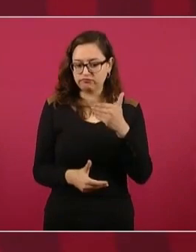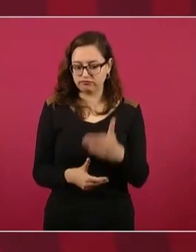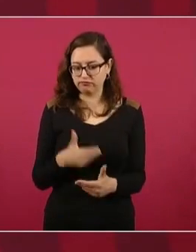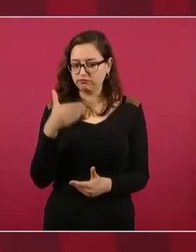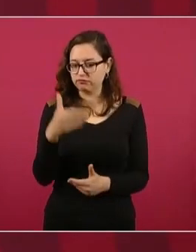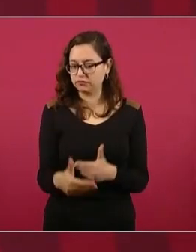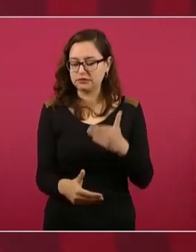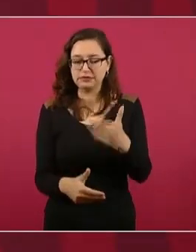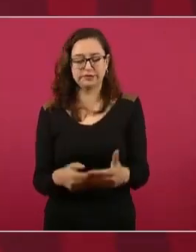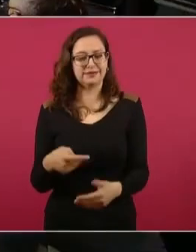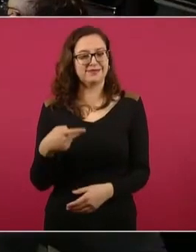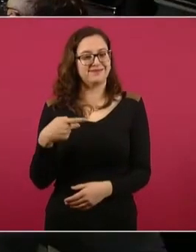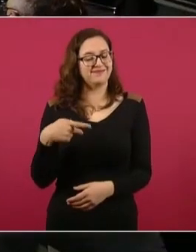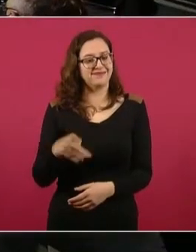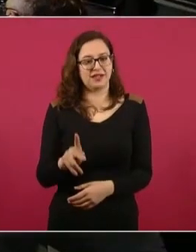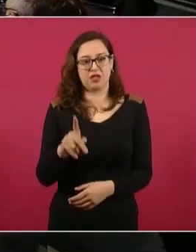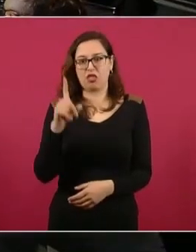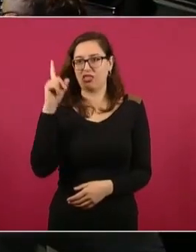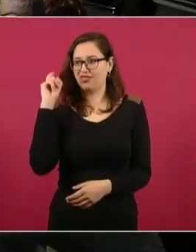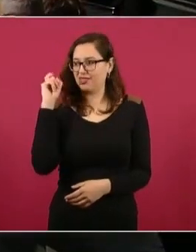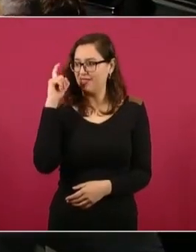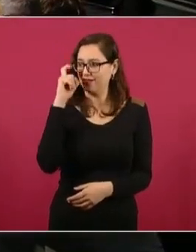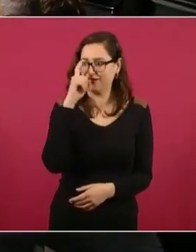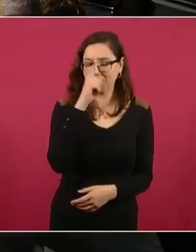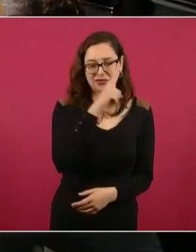pero hay